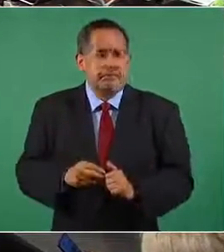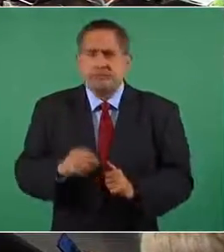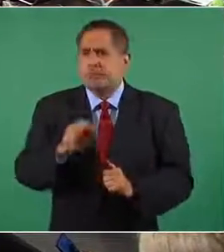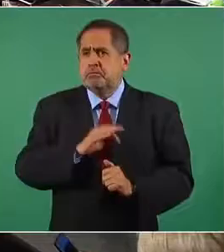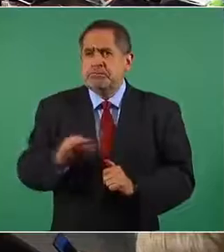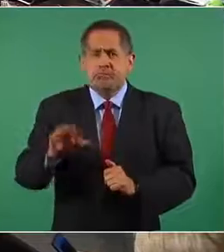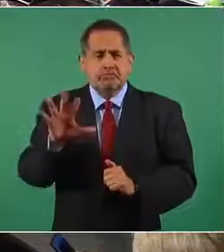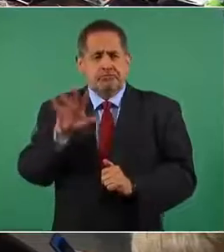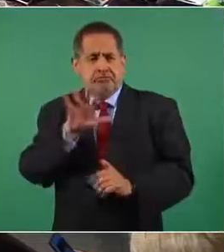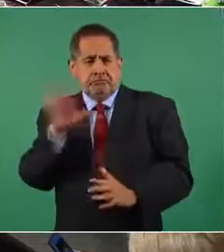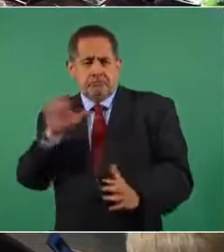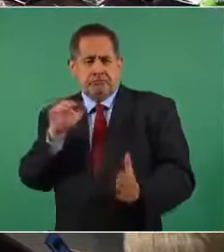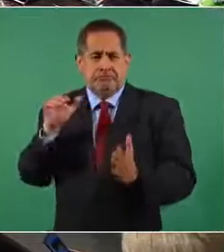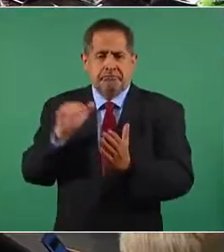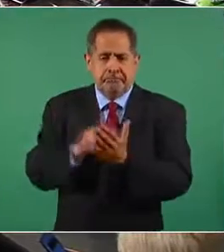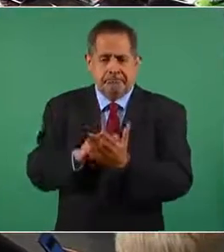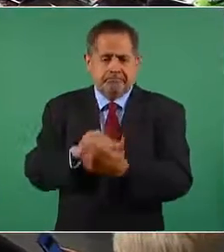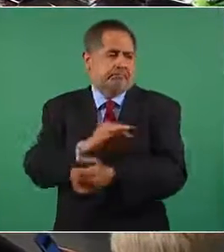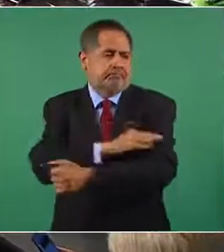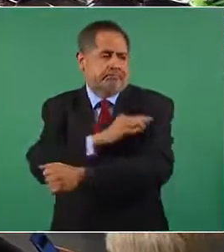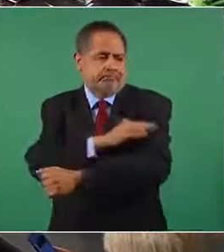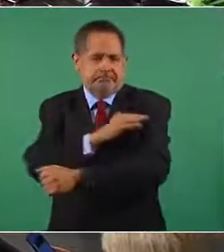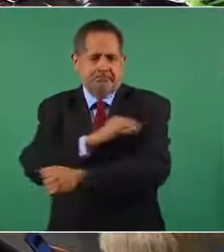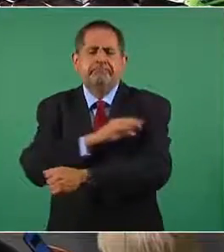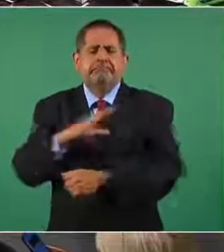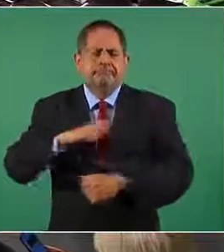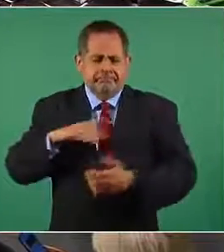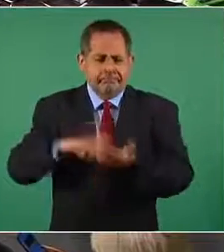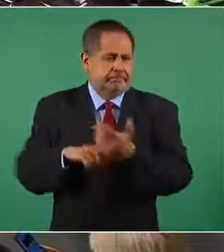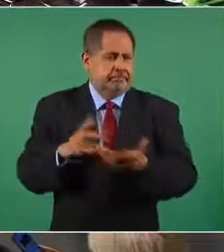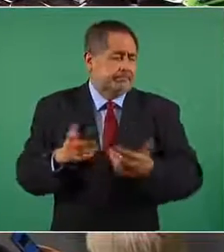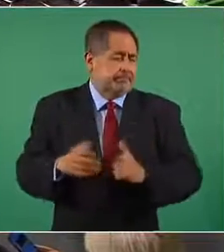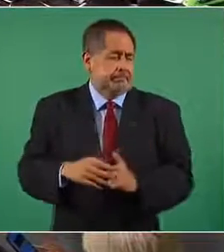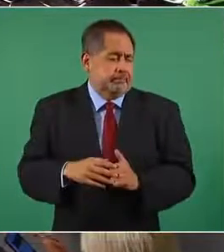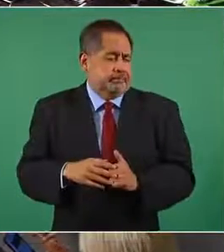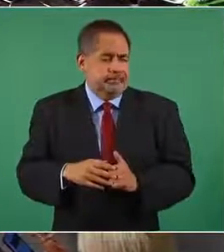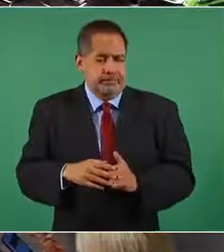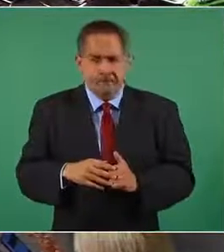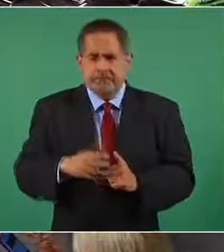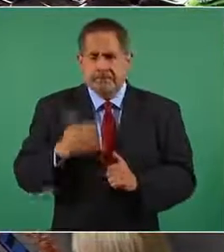cerca de 500 mil vacunas. Y ya se tiene